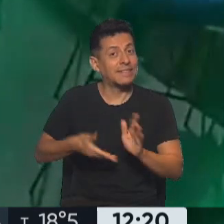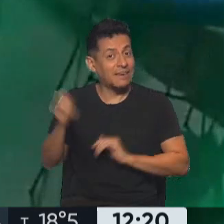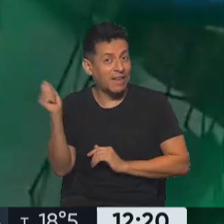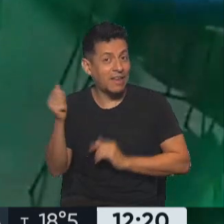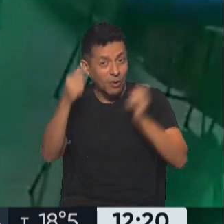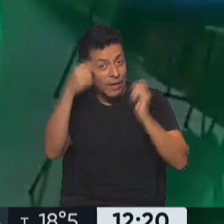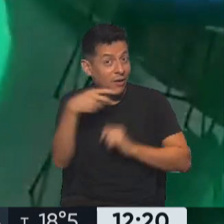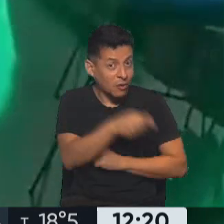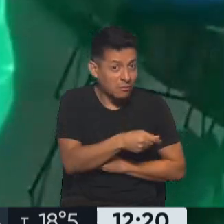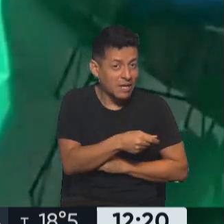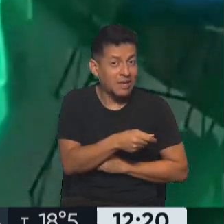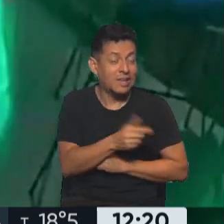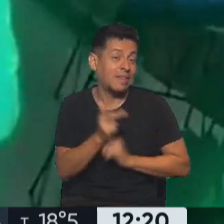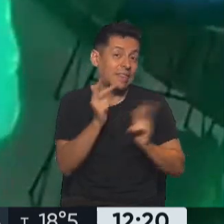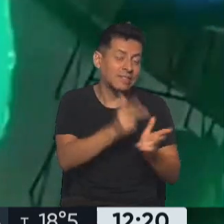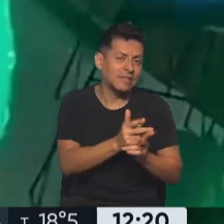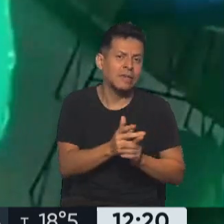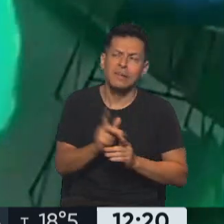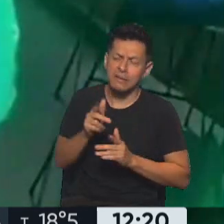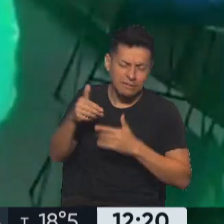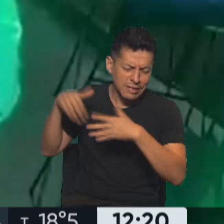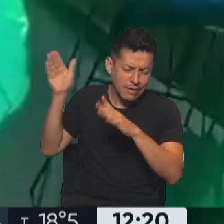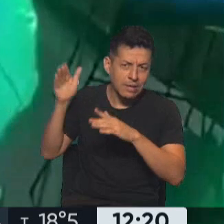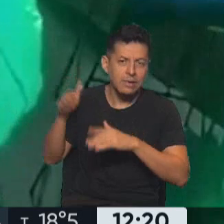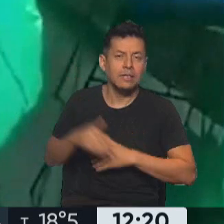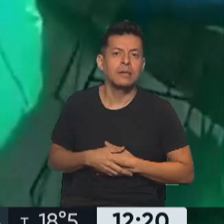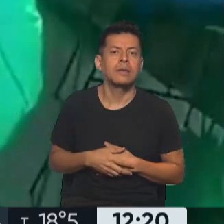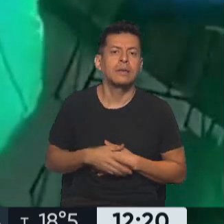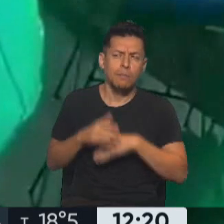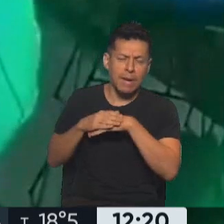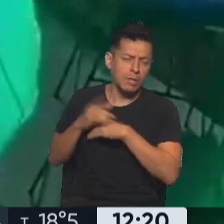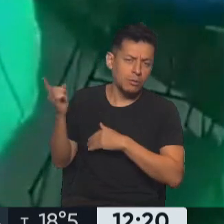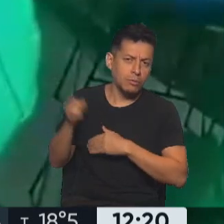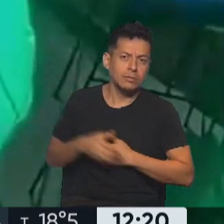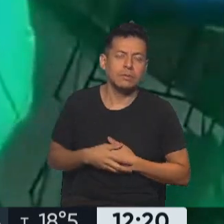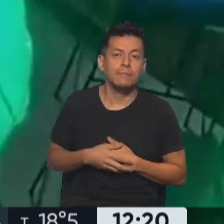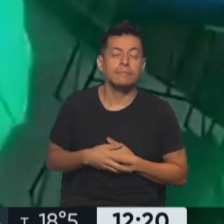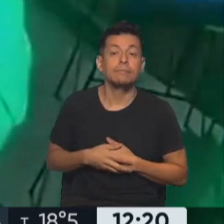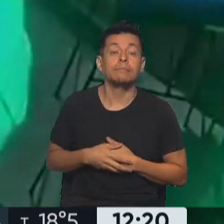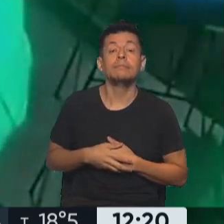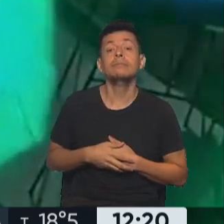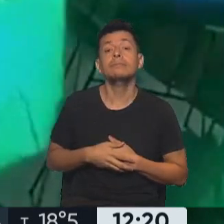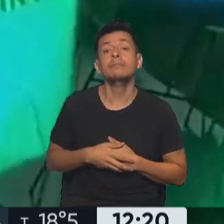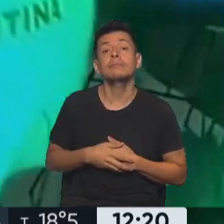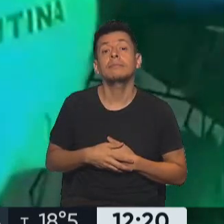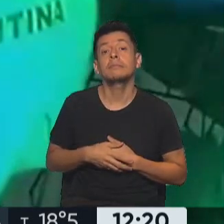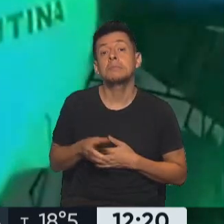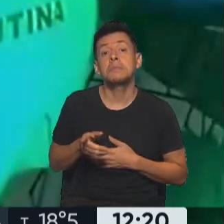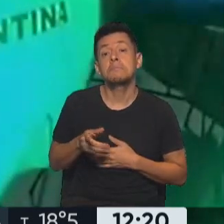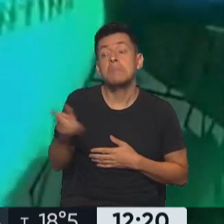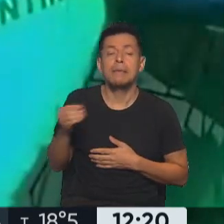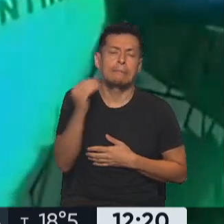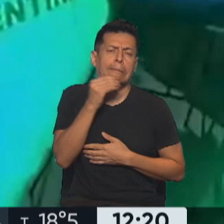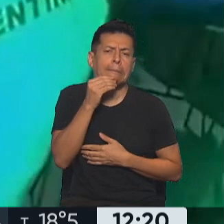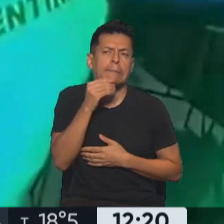estas dos gorras, te las compro. Y él dice: no, llévatelas, sos amigo vos, le dice. A Ricardo lo deja salir, si quiere hacer pasar por cliente.